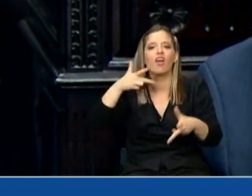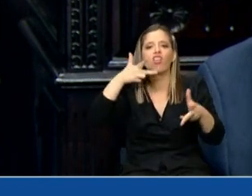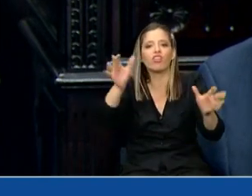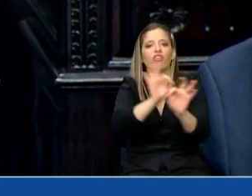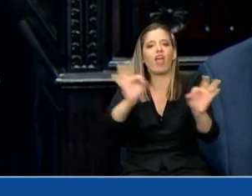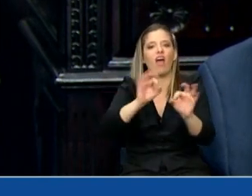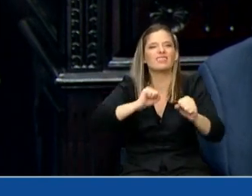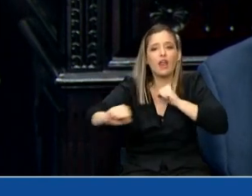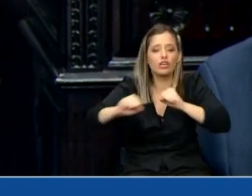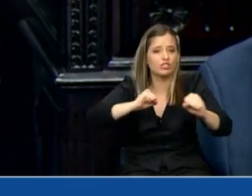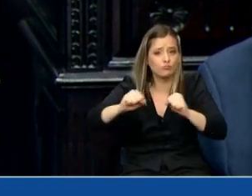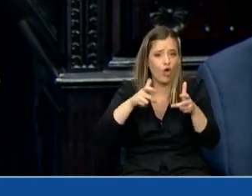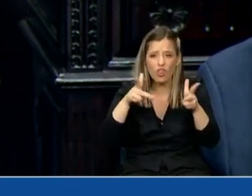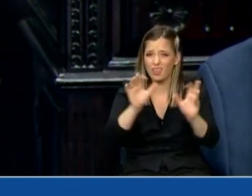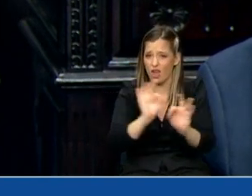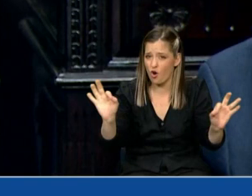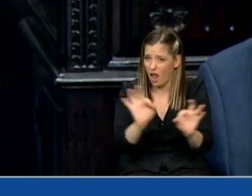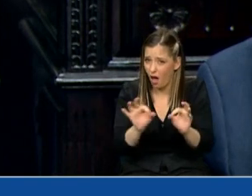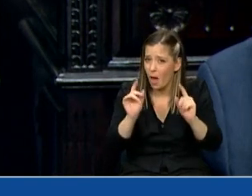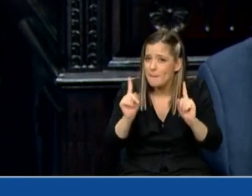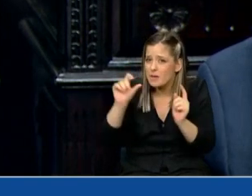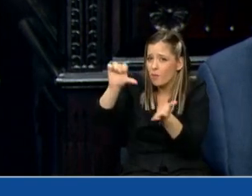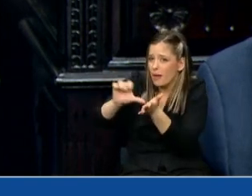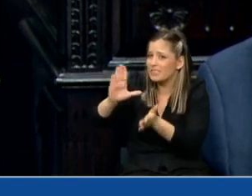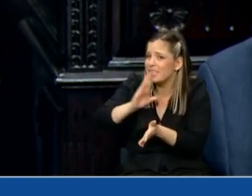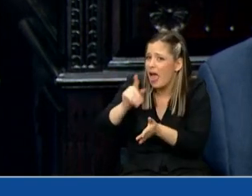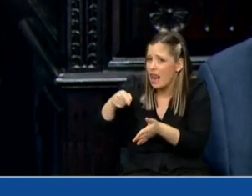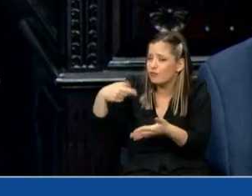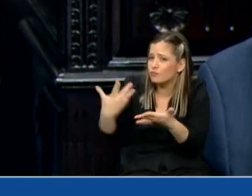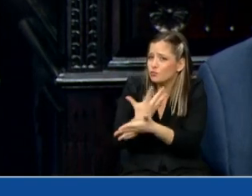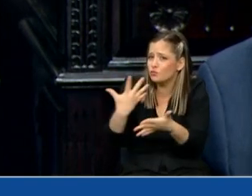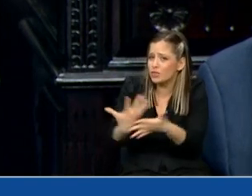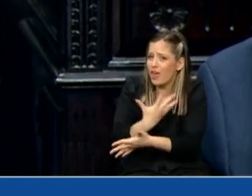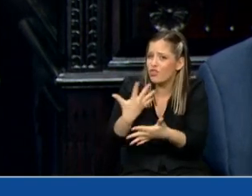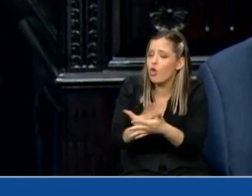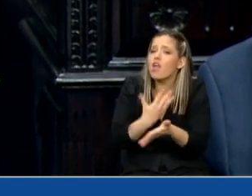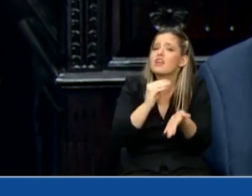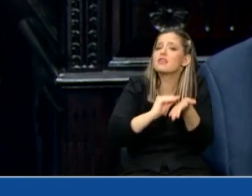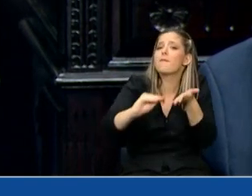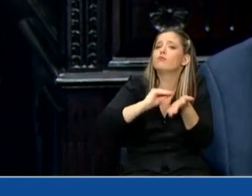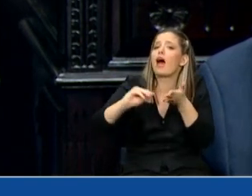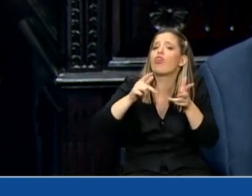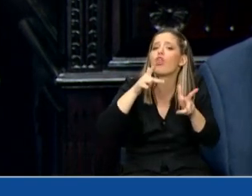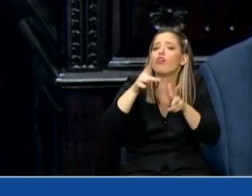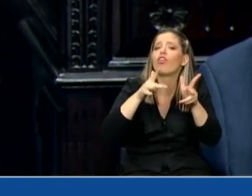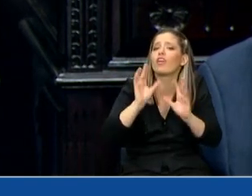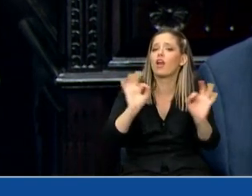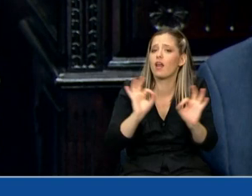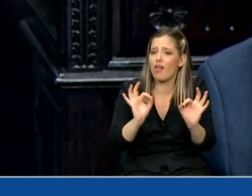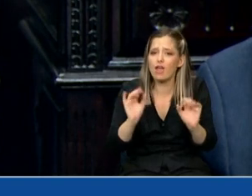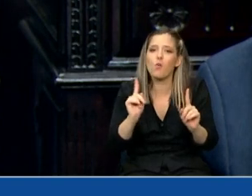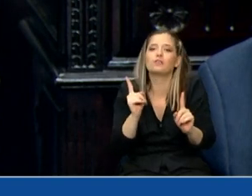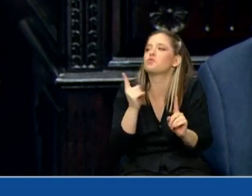el terrorismo que está sufriendo Israel en este momento. Y no es un ataque terrorista más.